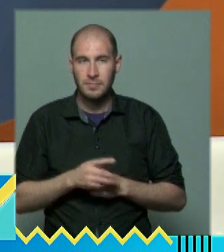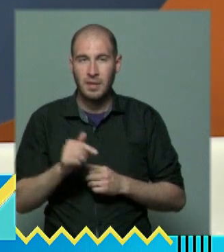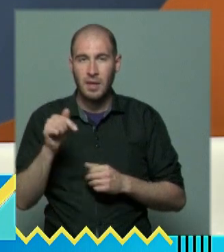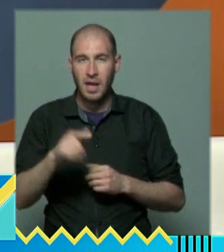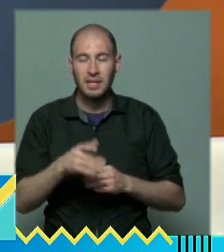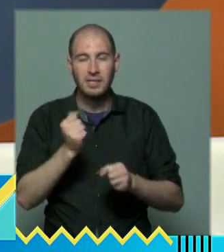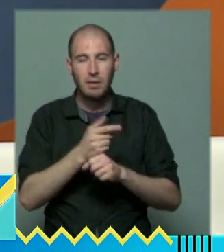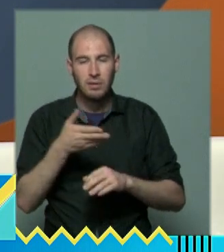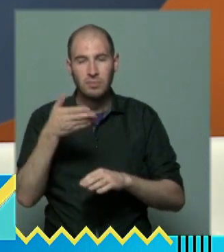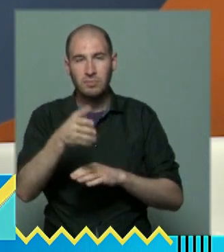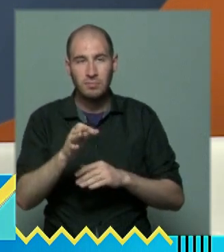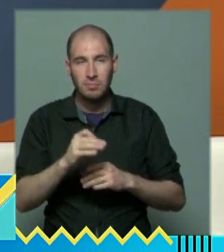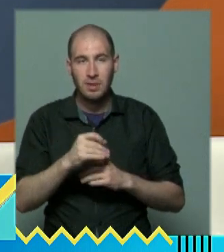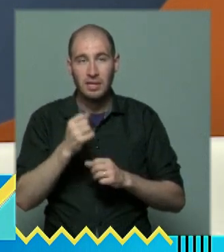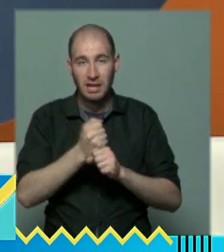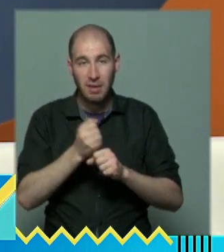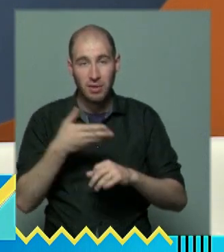salen al trabajo